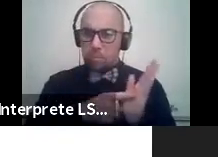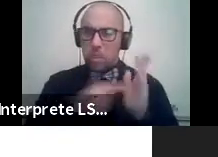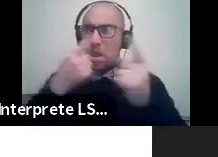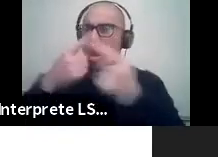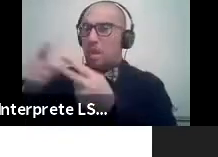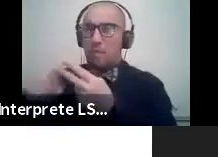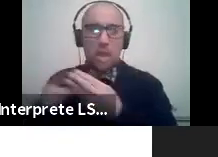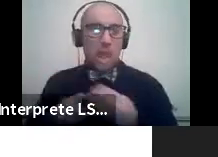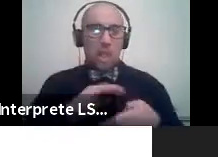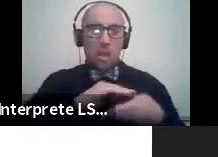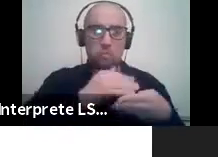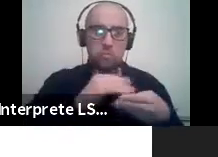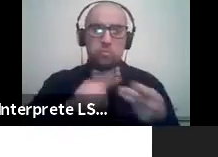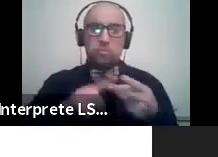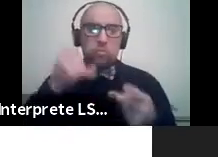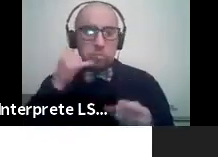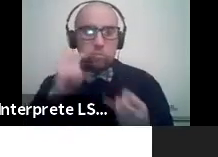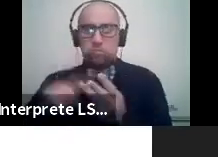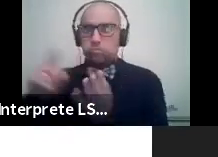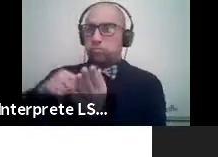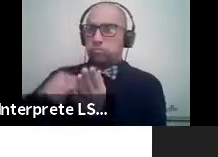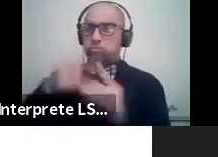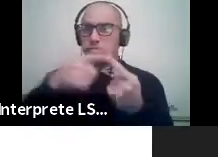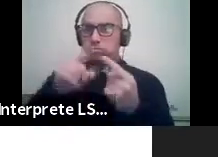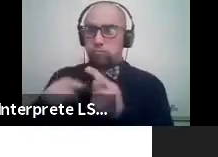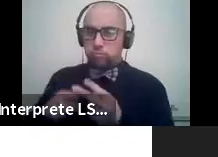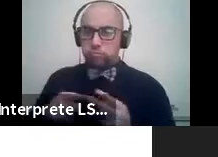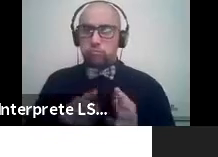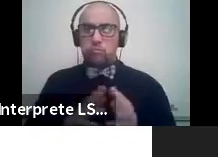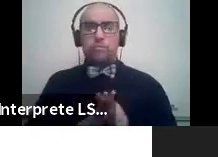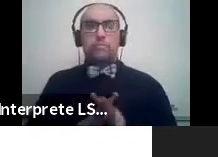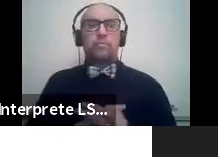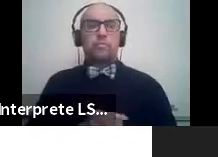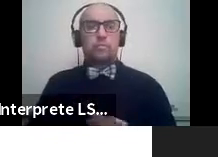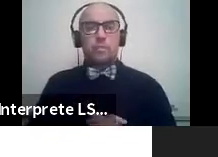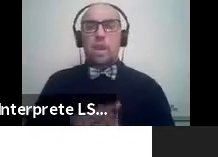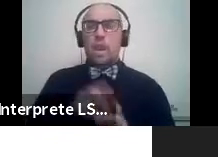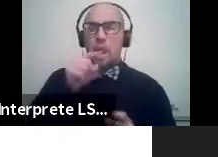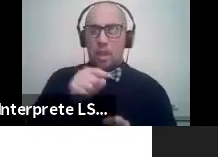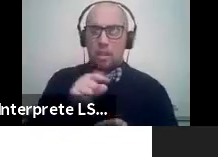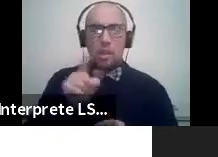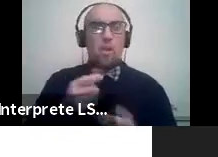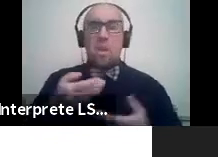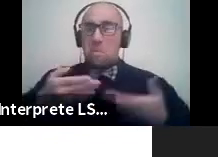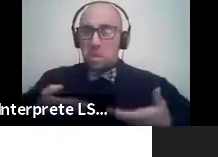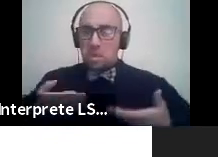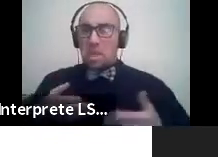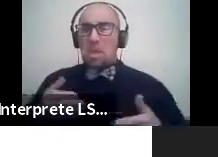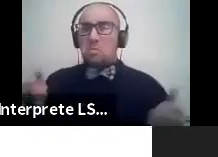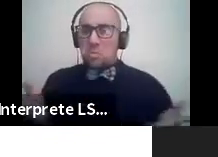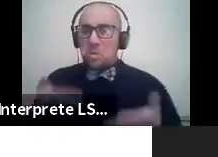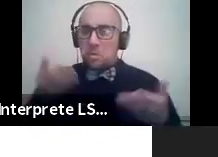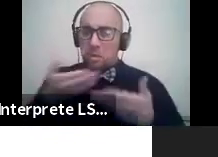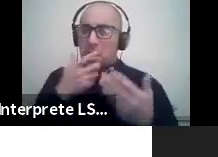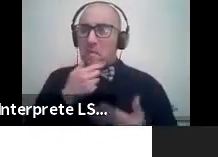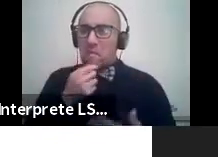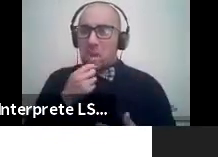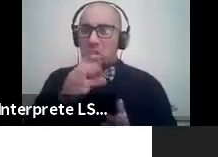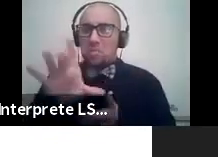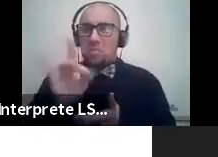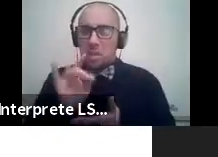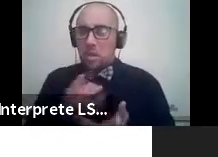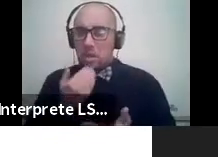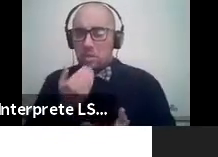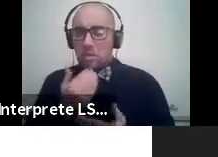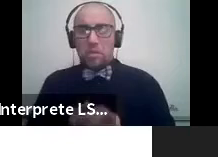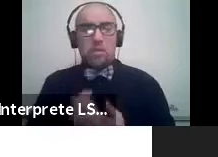nosotros desarrollamos aquí en CEDETI. Esta es una aplicación entonces que no es pesada, no pesa la aplicación. Por eso es que